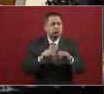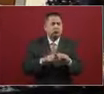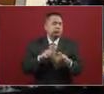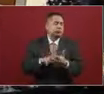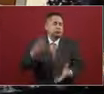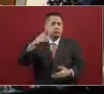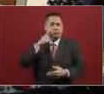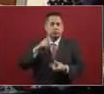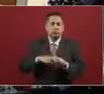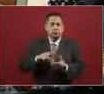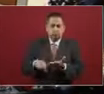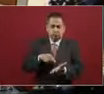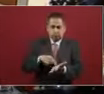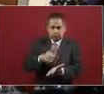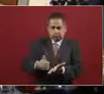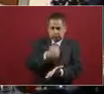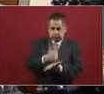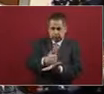ciudades.